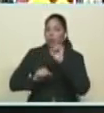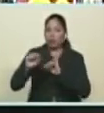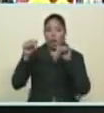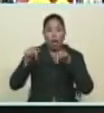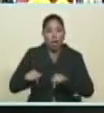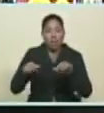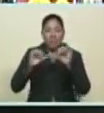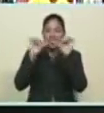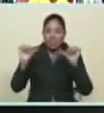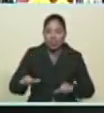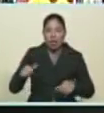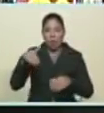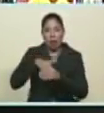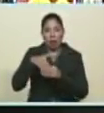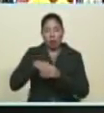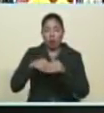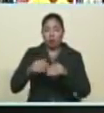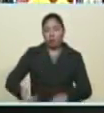La verdad del sistema electoral.